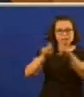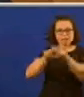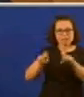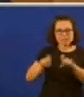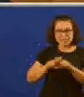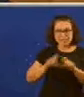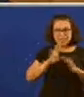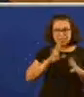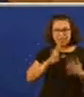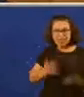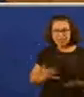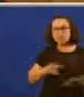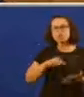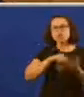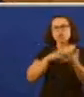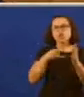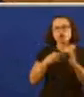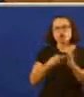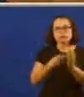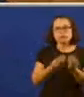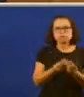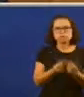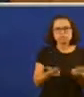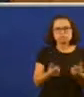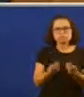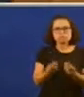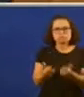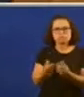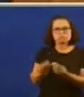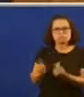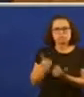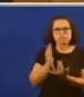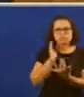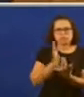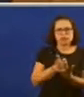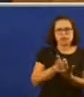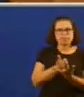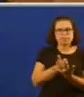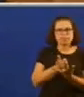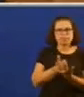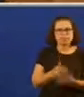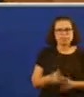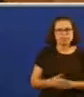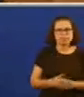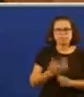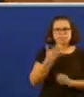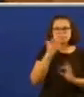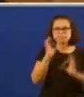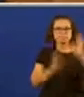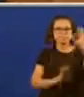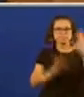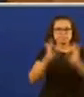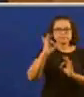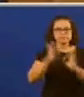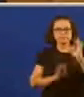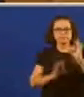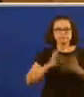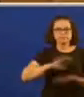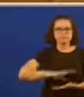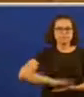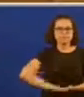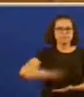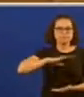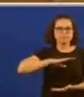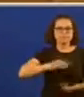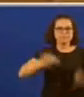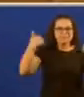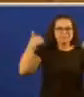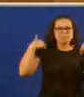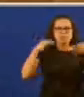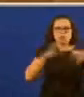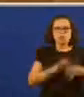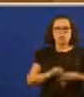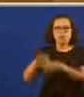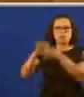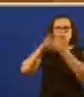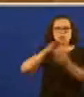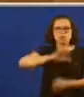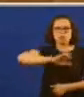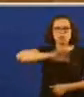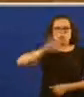tecnolóxicamente innovadoras fíxese índice índice da competitividade regional da Unión Europea